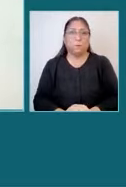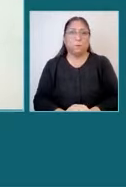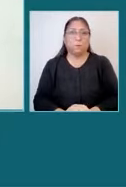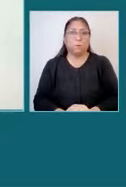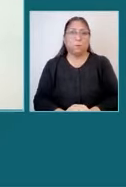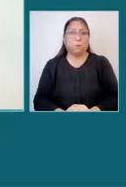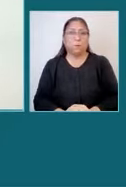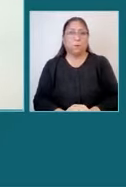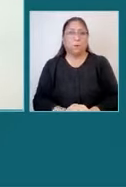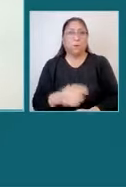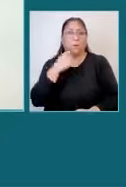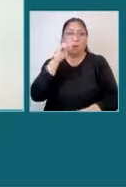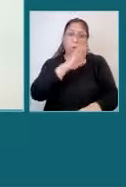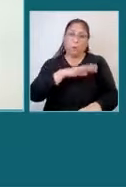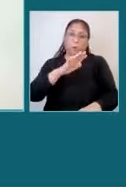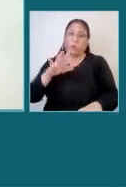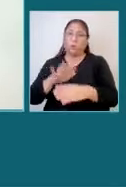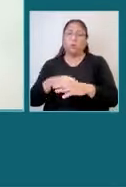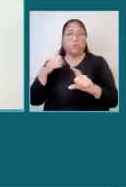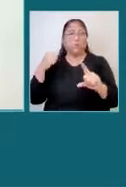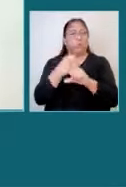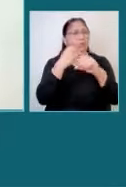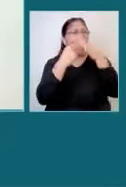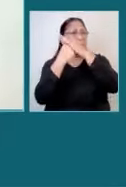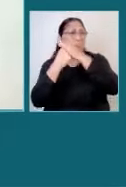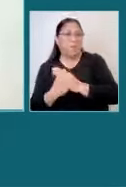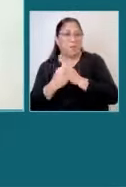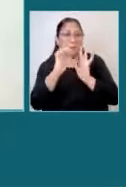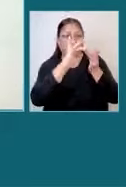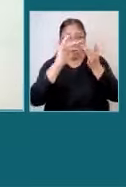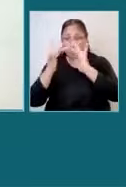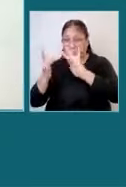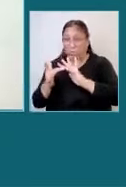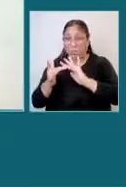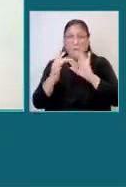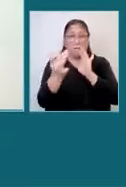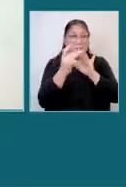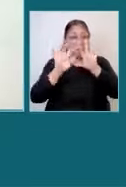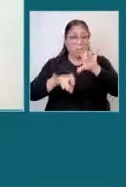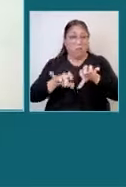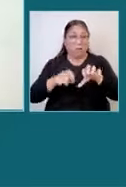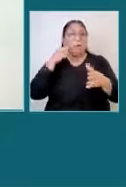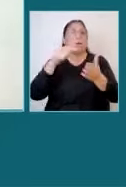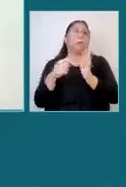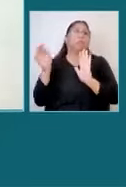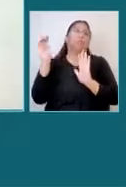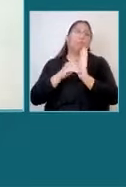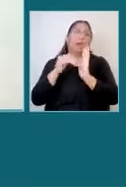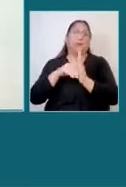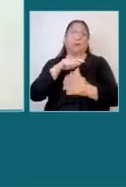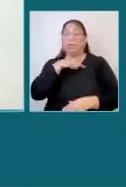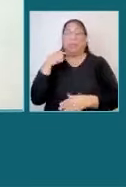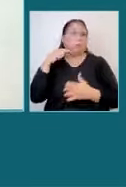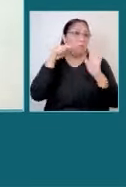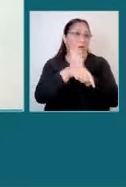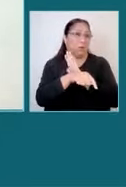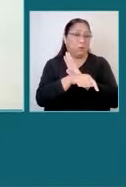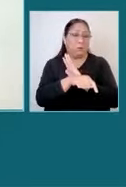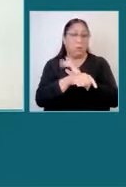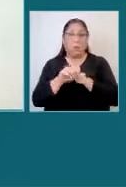Los niños que son víctimas de ciberbullying tienen tres veces más de probabilidad de cometer suicidio que sus